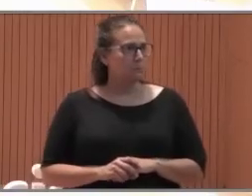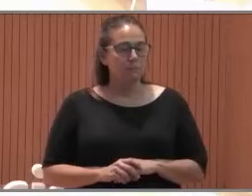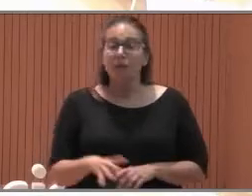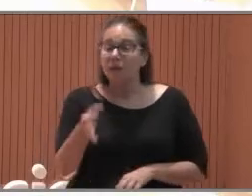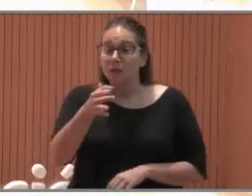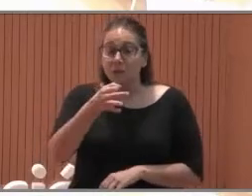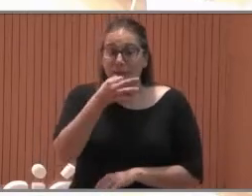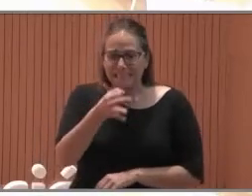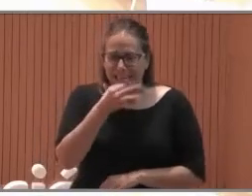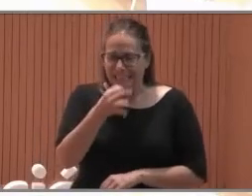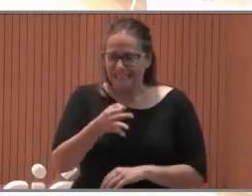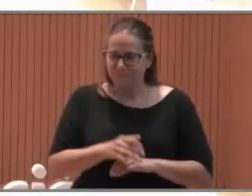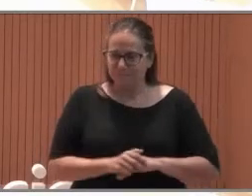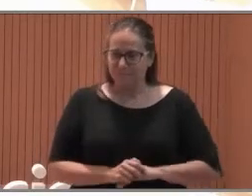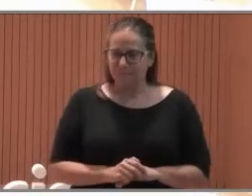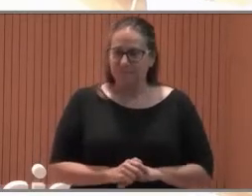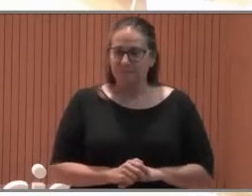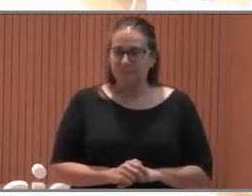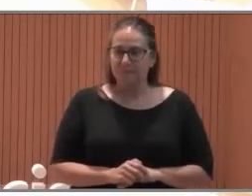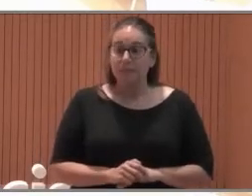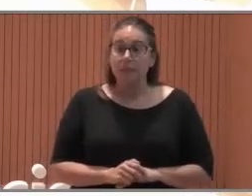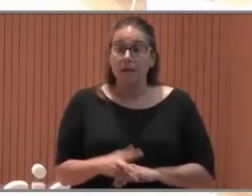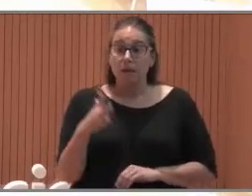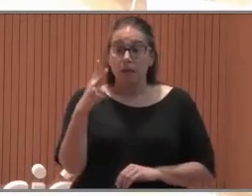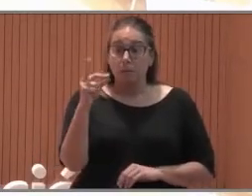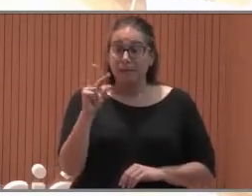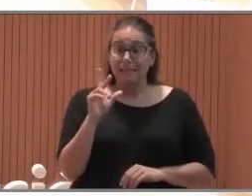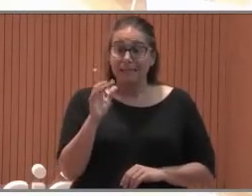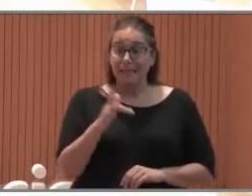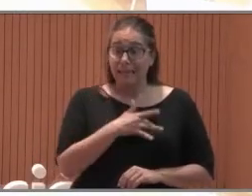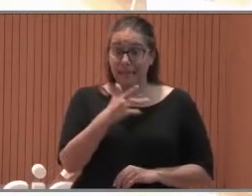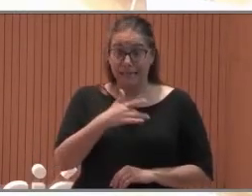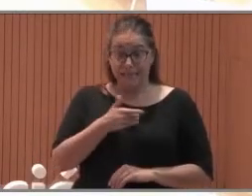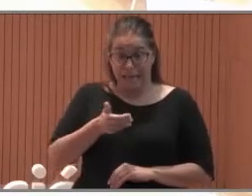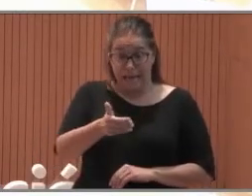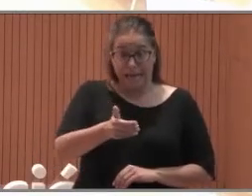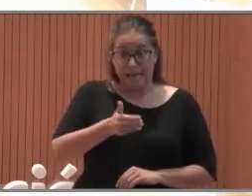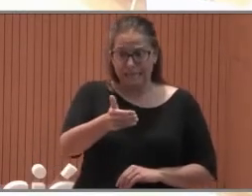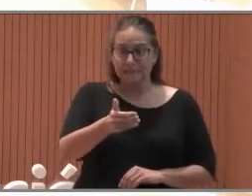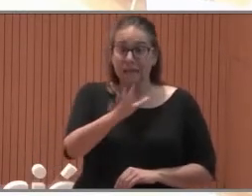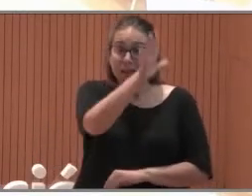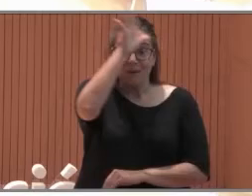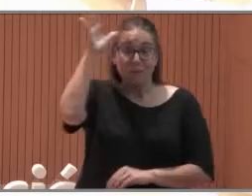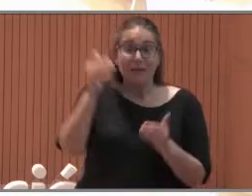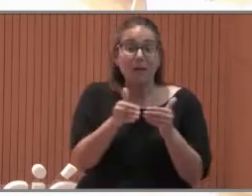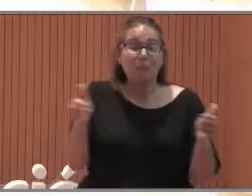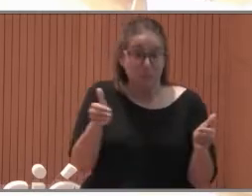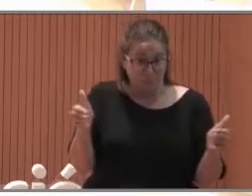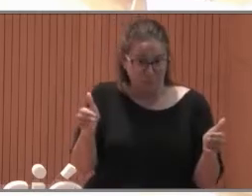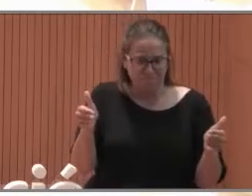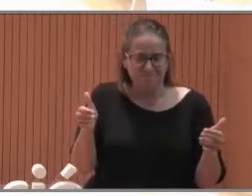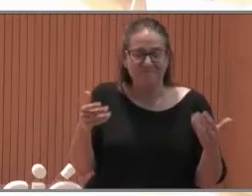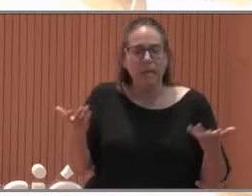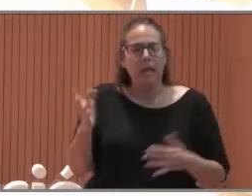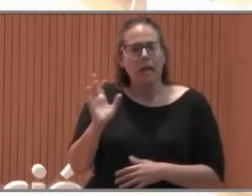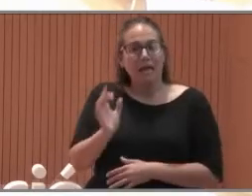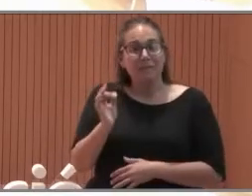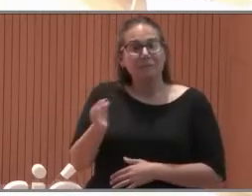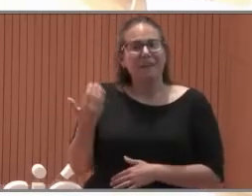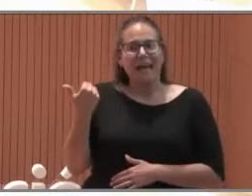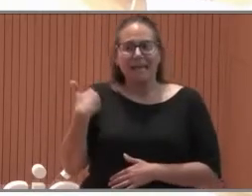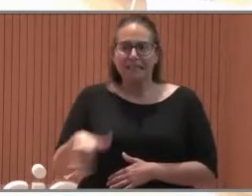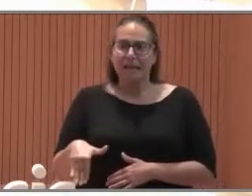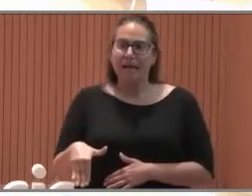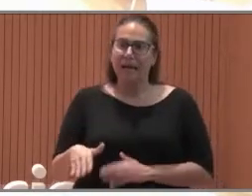Buenas tardes. En 20 días abriremos oficialmente el verano, aunque ya es verdad que hemos tenido ya